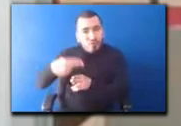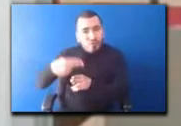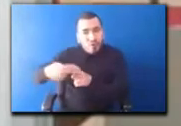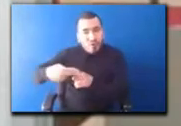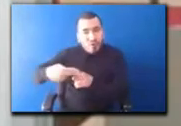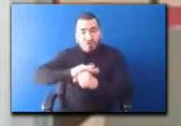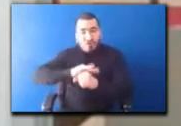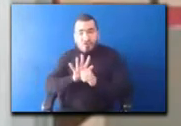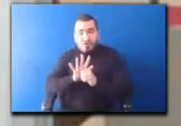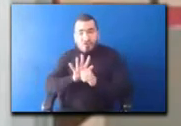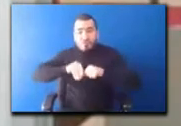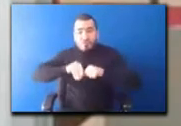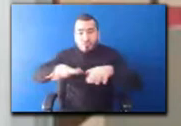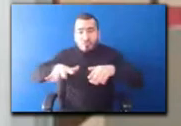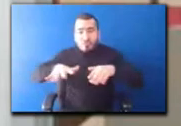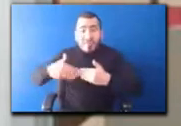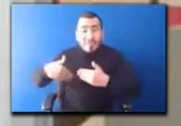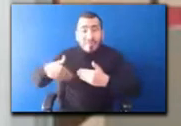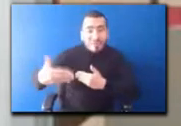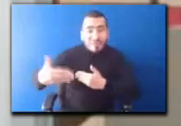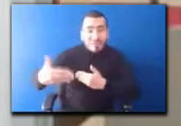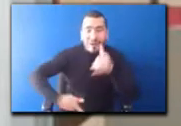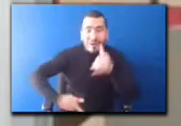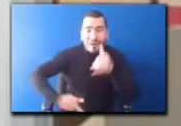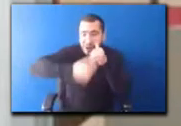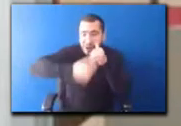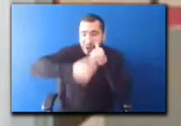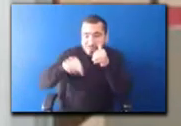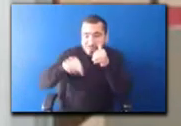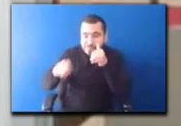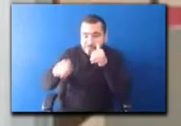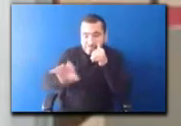como decía el rector, la economía. Y una